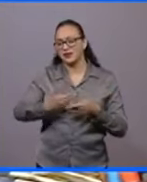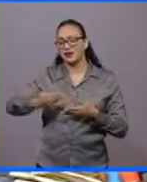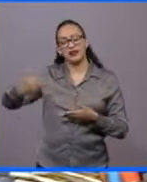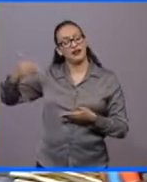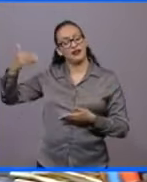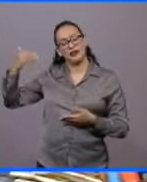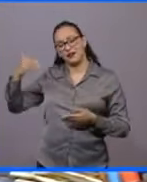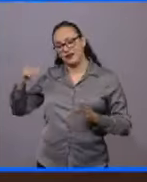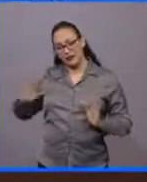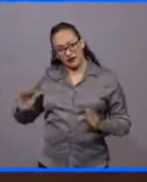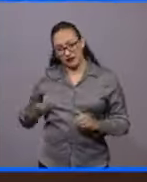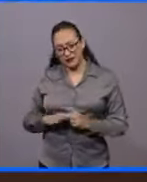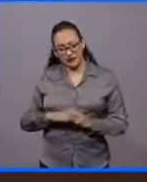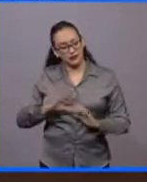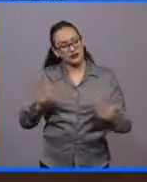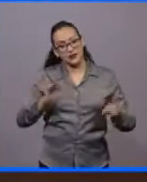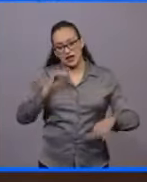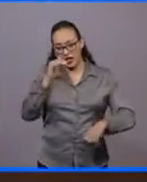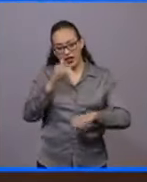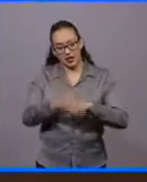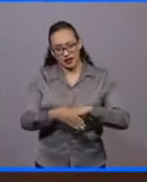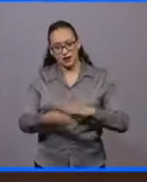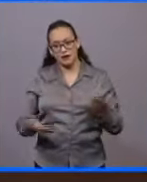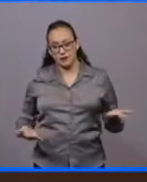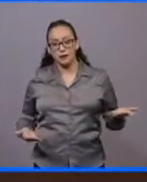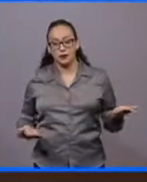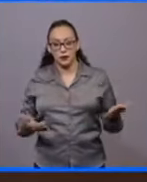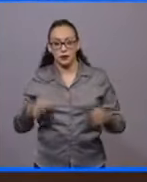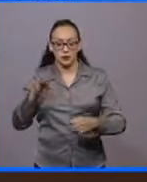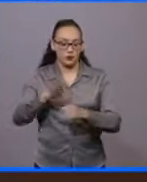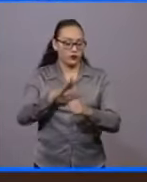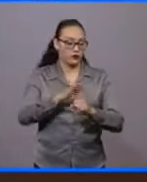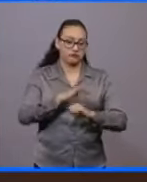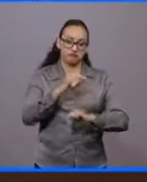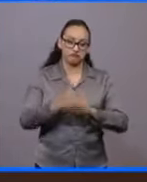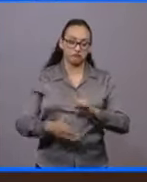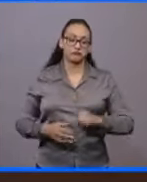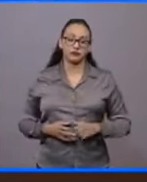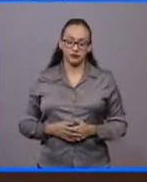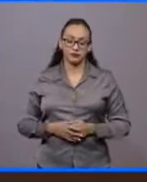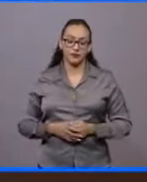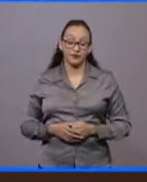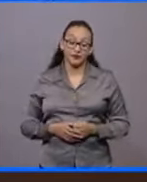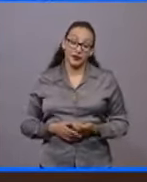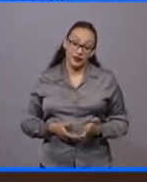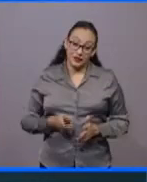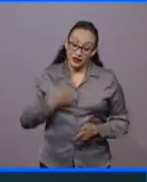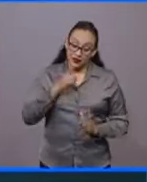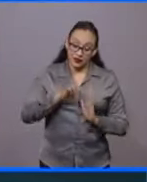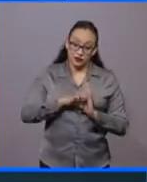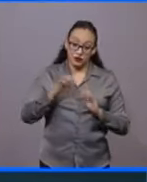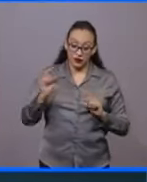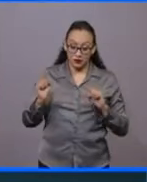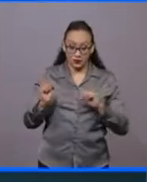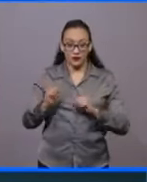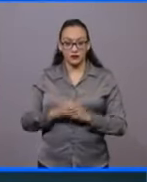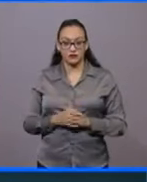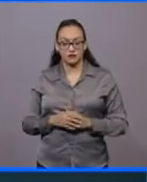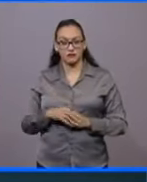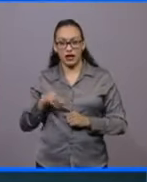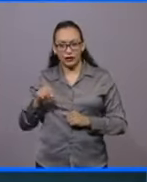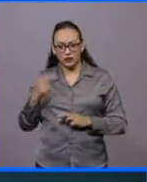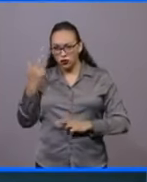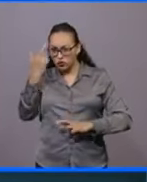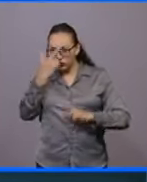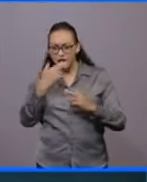proceso electoral y haberse consumado con la celebración precisamente de la elección judicial. Se indica que en el caso no se plantea un